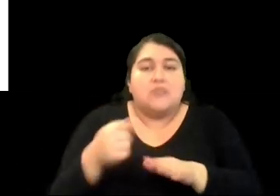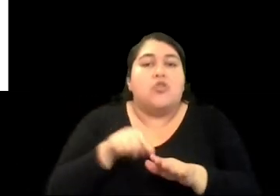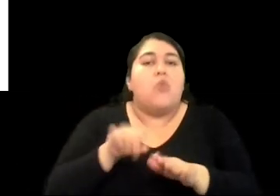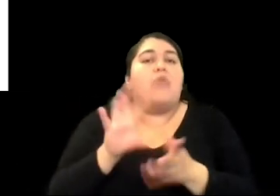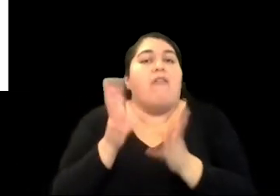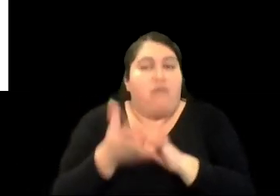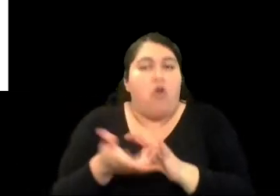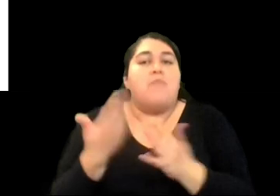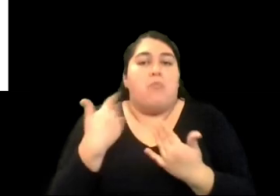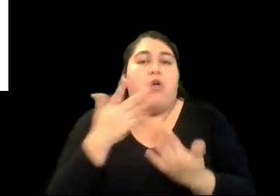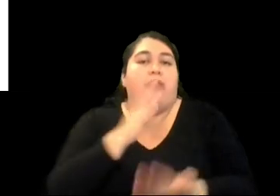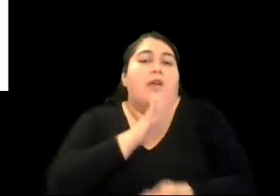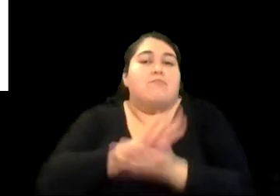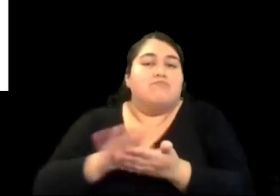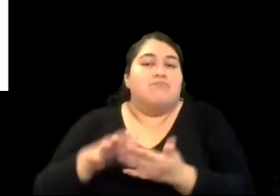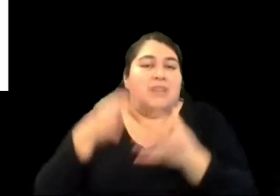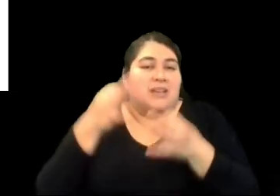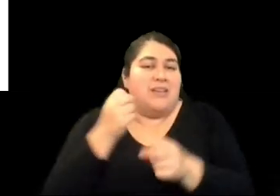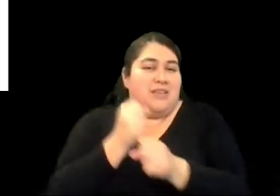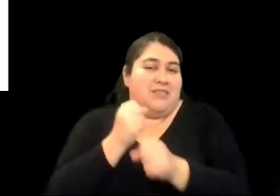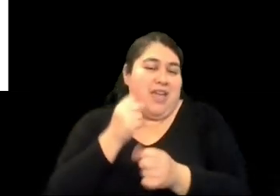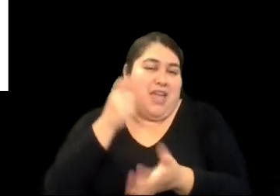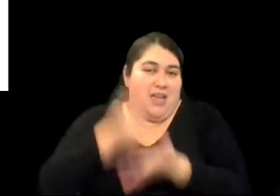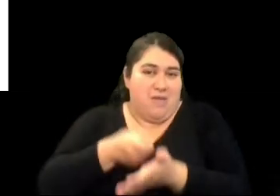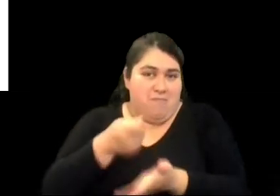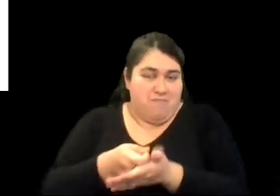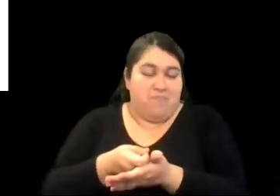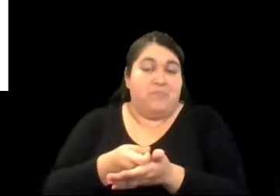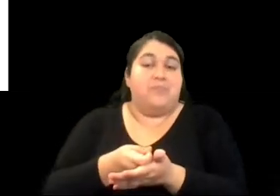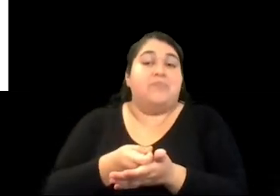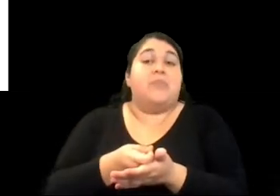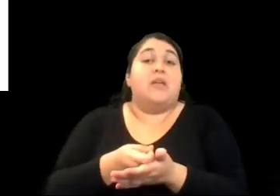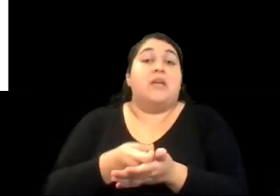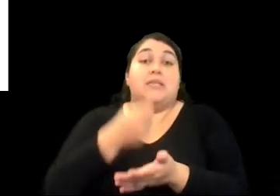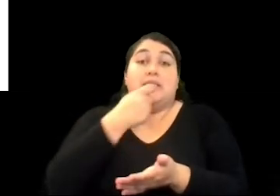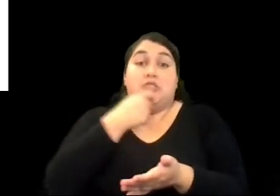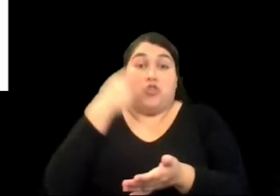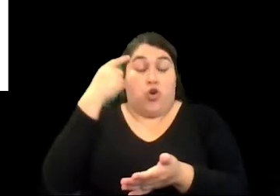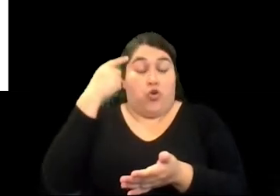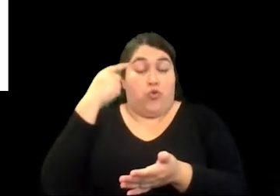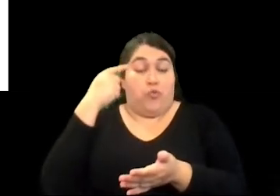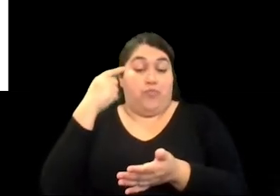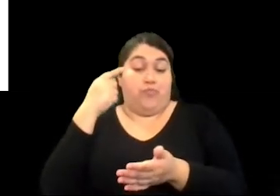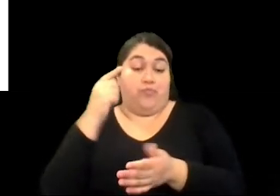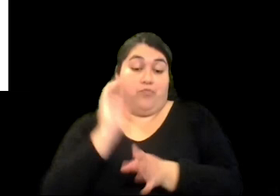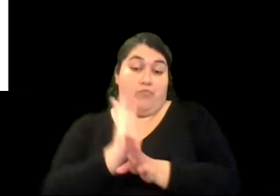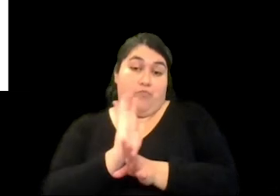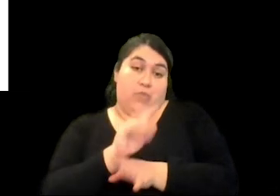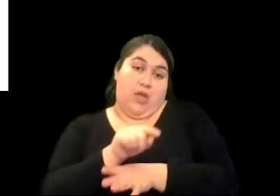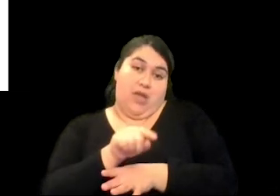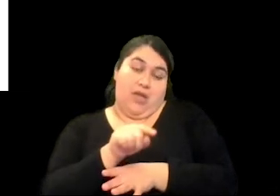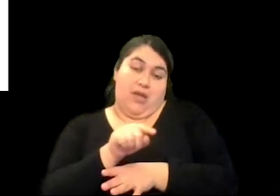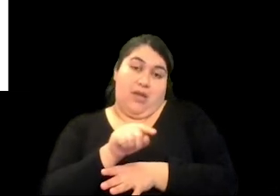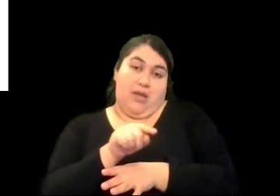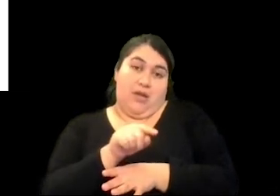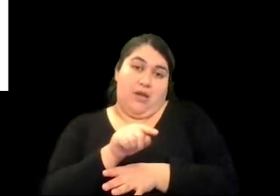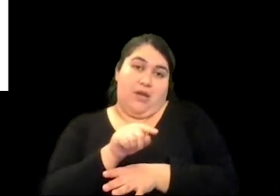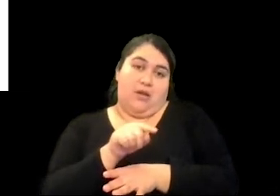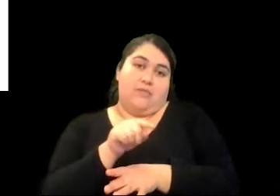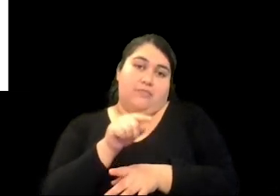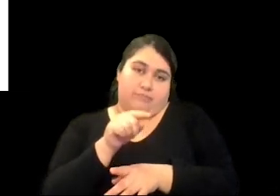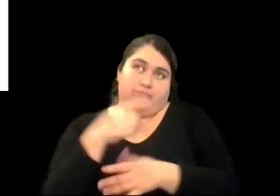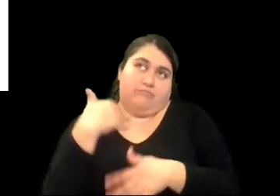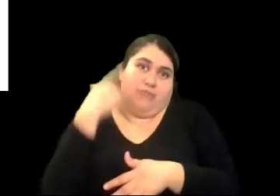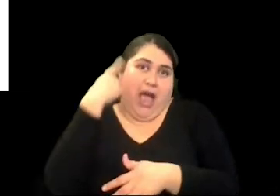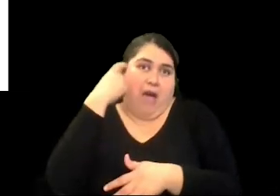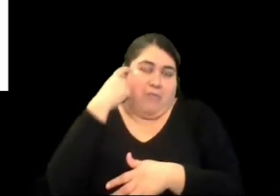de obligaciones. Y si yo remito a la cuestión, bueno, como aprendí de una gran maestra